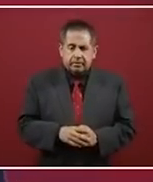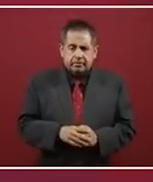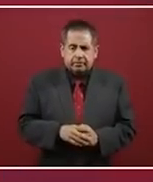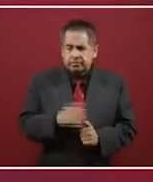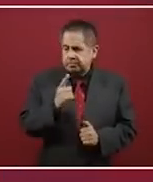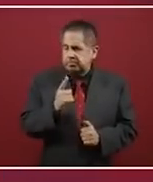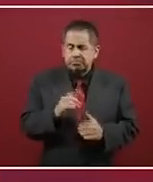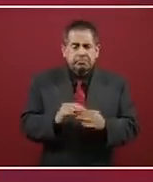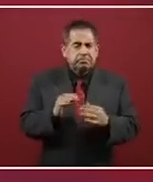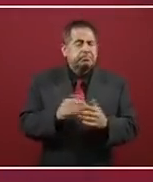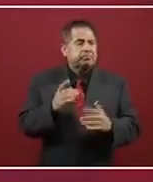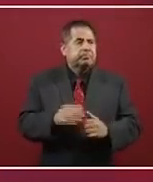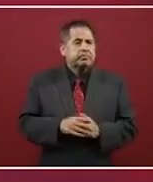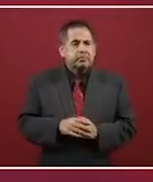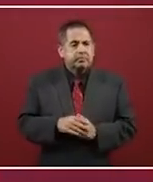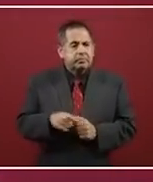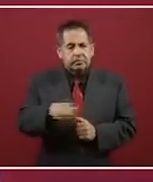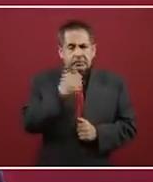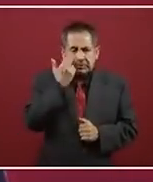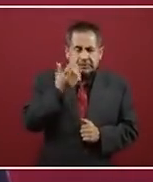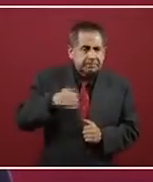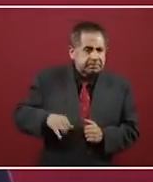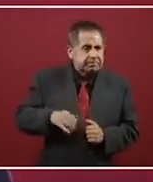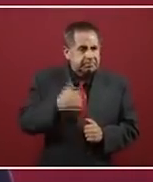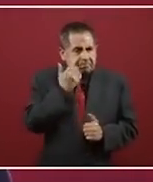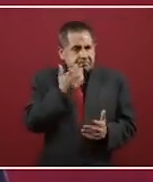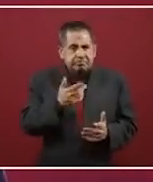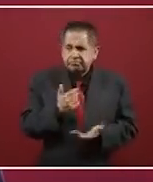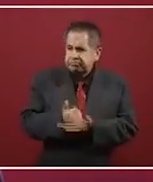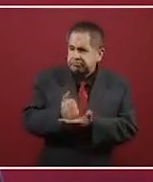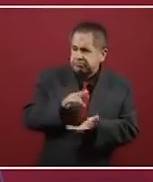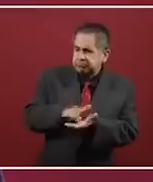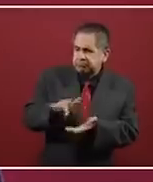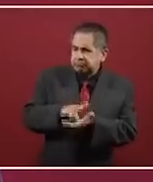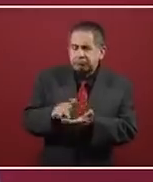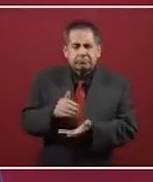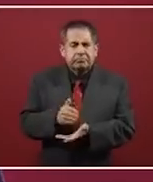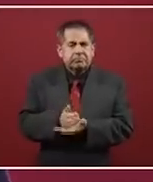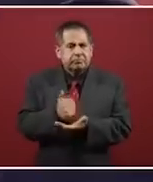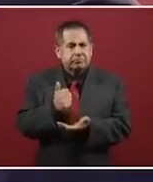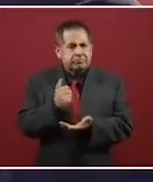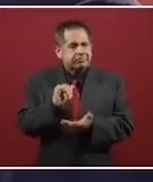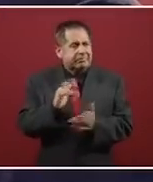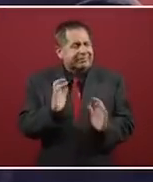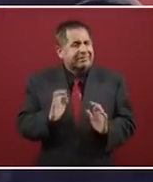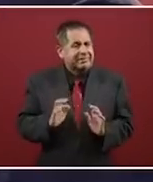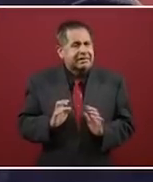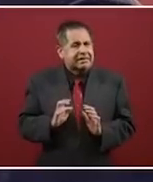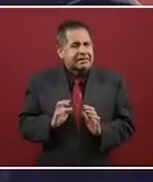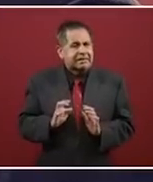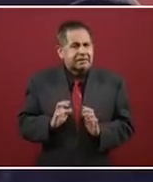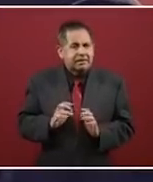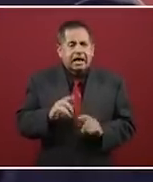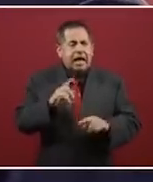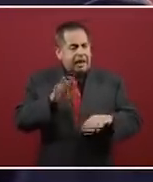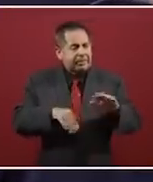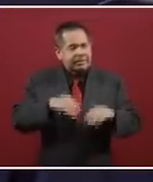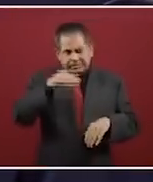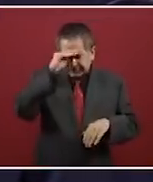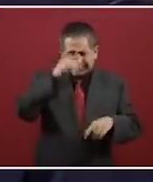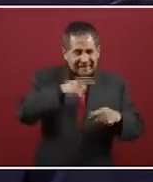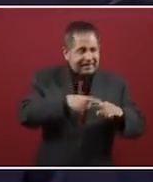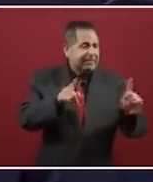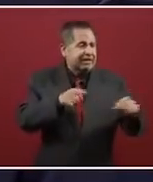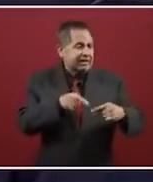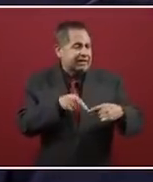un interés en ayudar a pesar de que puedan haber diferencias